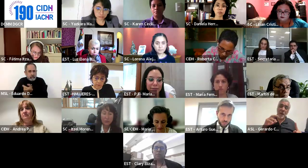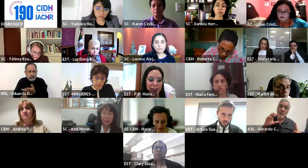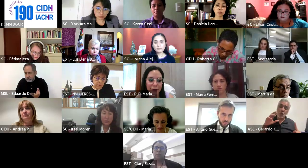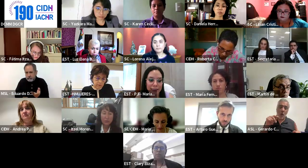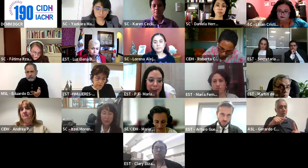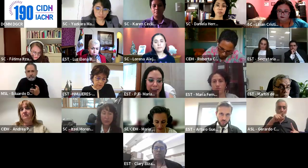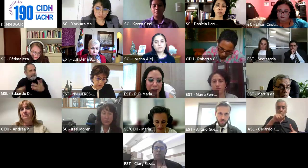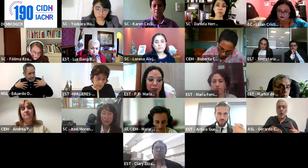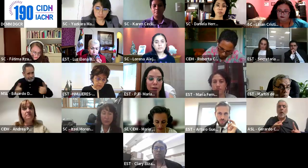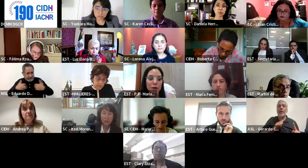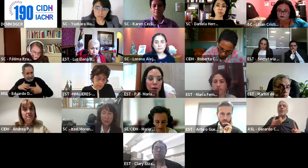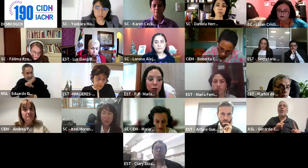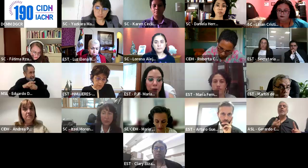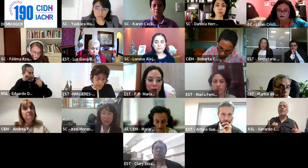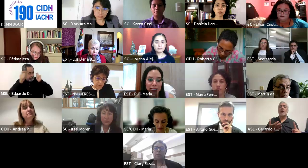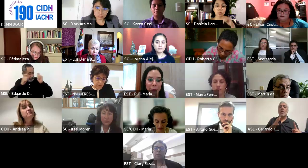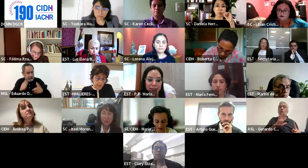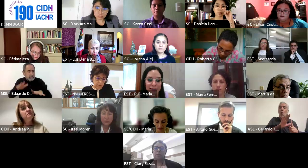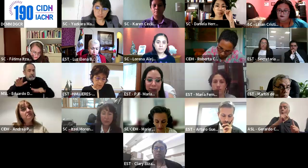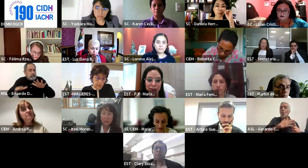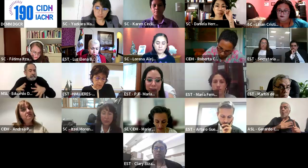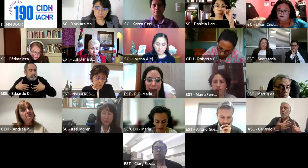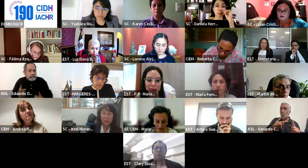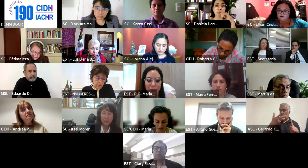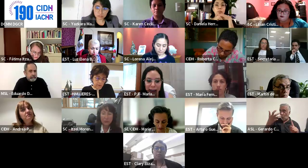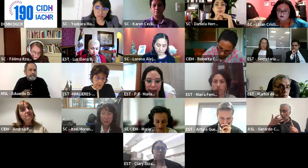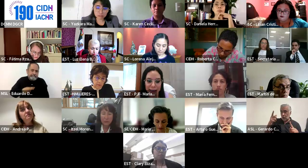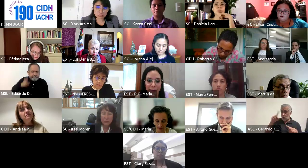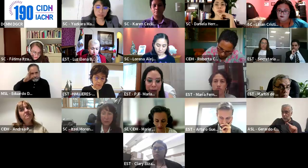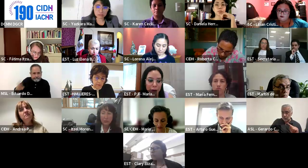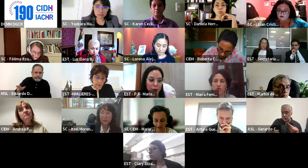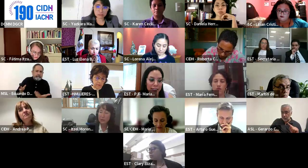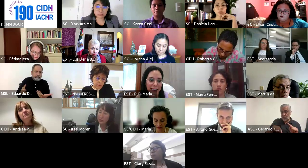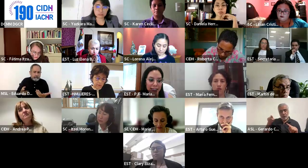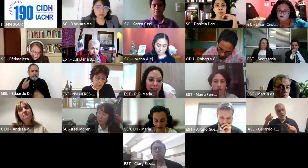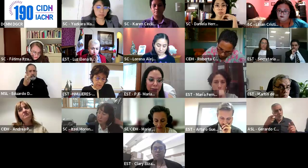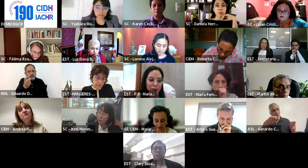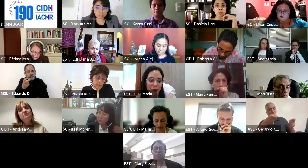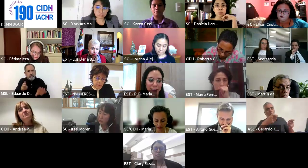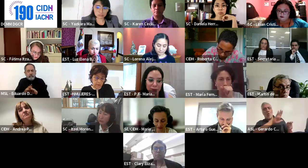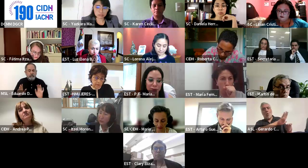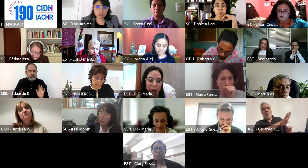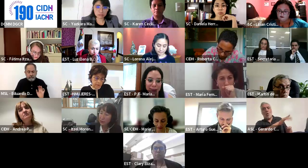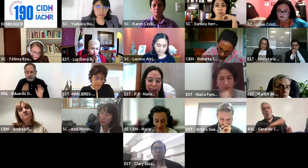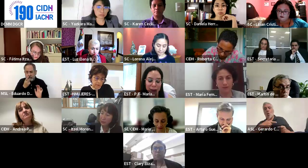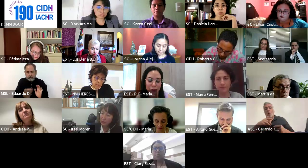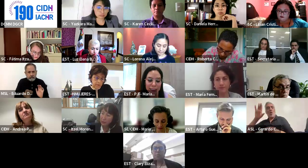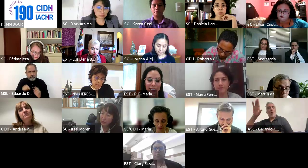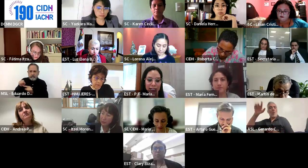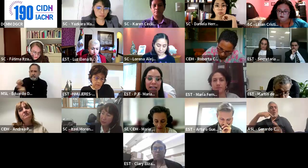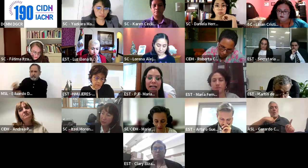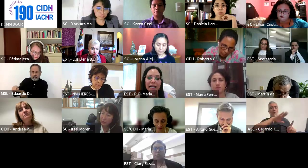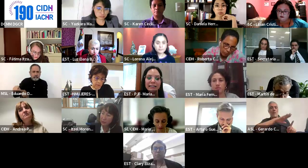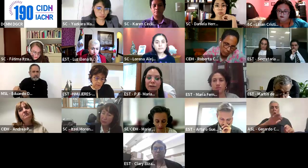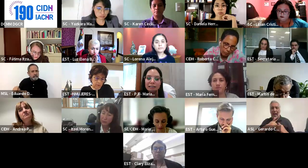el significado del delito o de la presentación de la misma querella, por lo que niega el reconocimiento a su capacidad